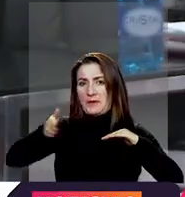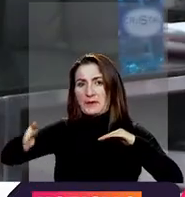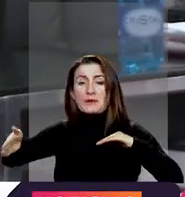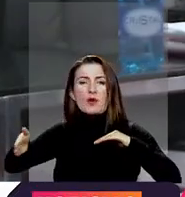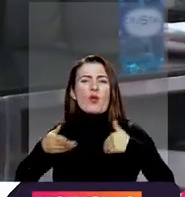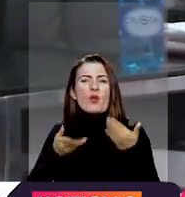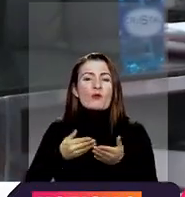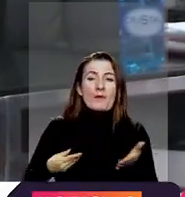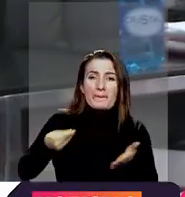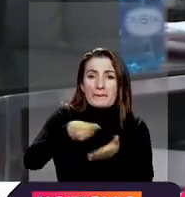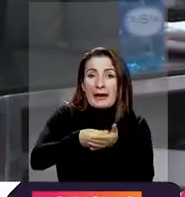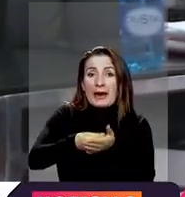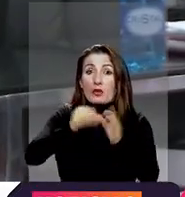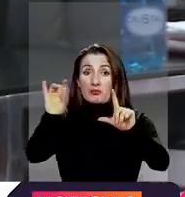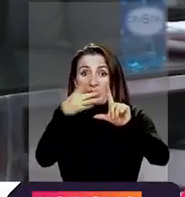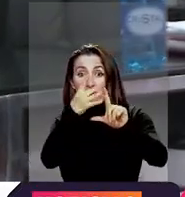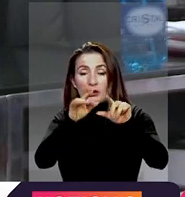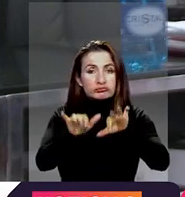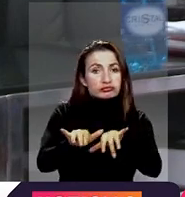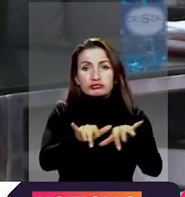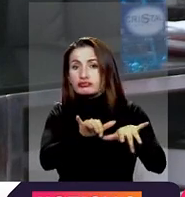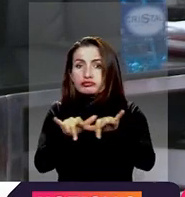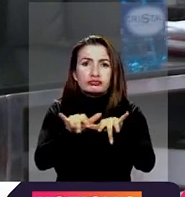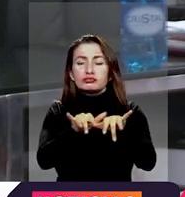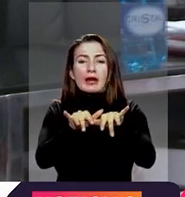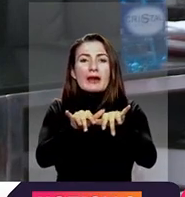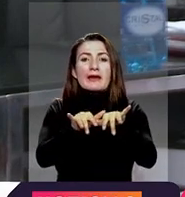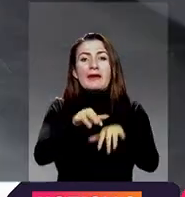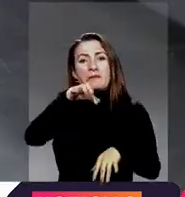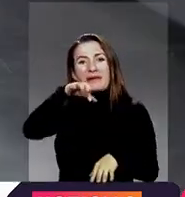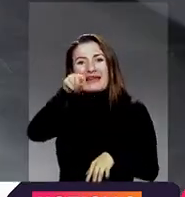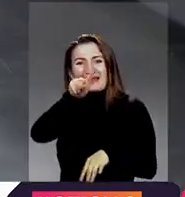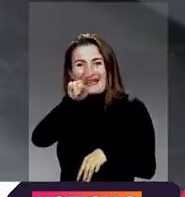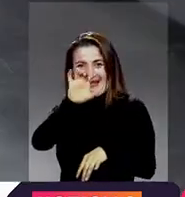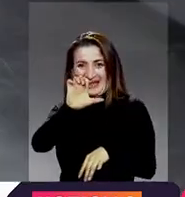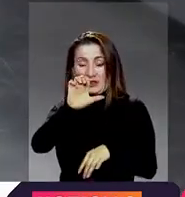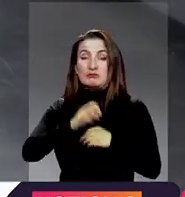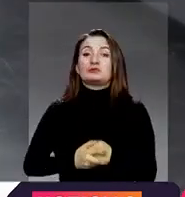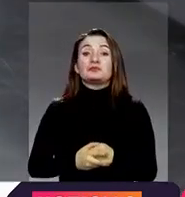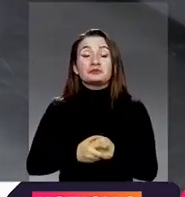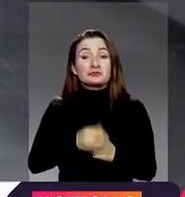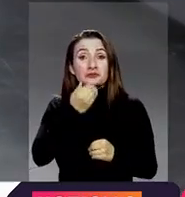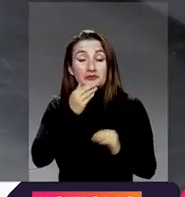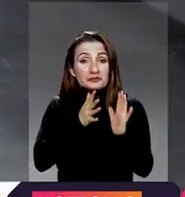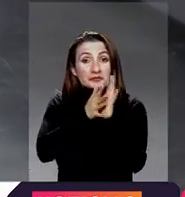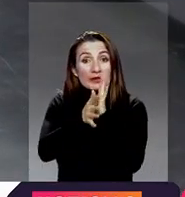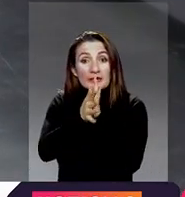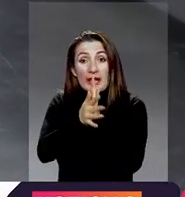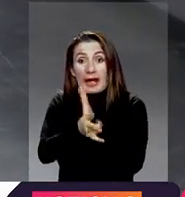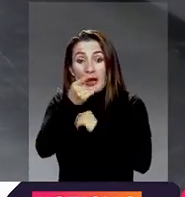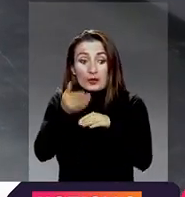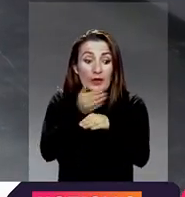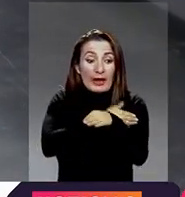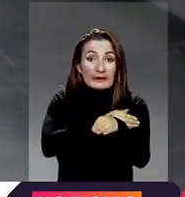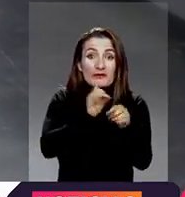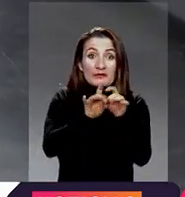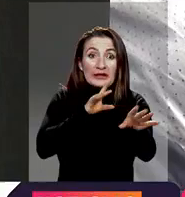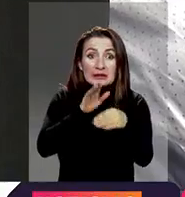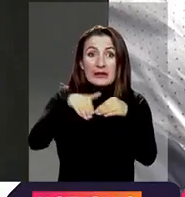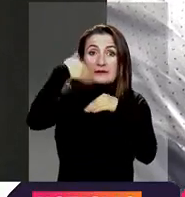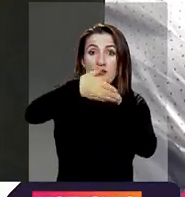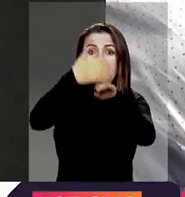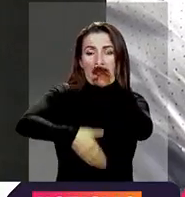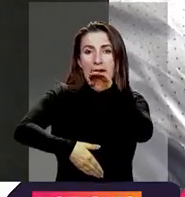Además, los pagos electrónicos se pueden hacer a través del botón de pago PSE. Si la declaración se presenta después de la fecha límite, el agente